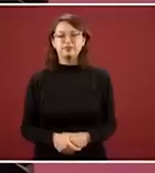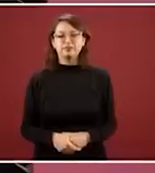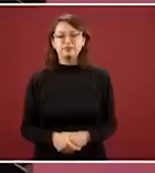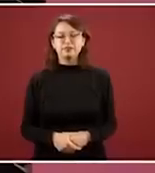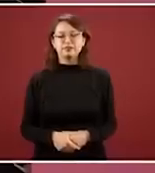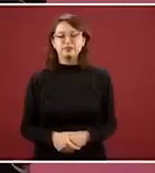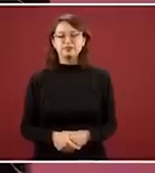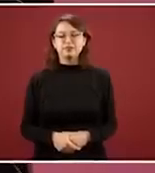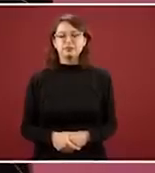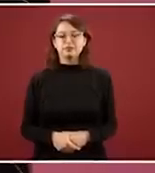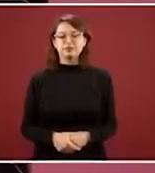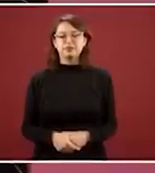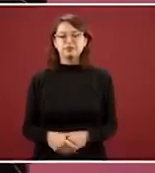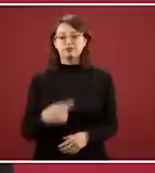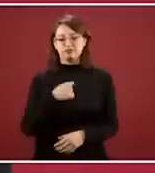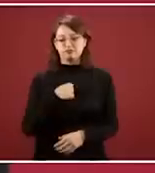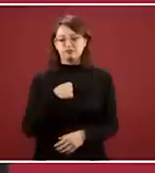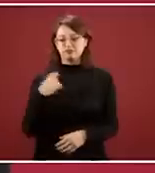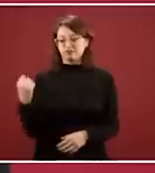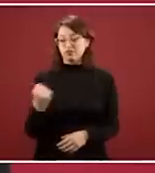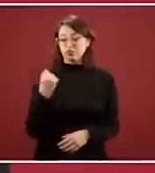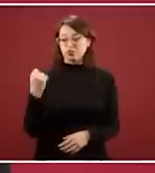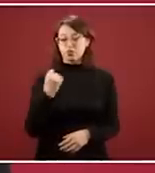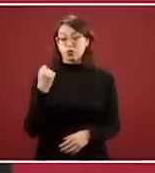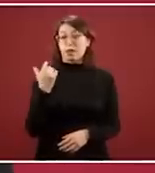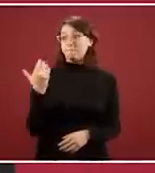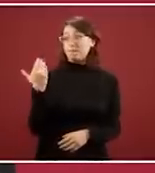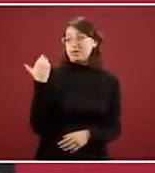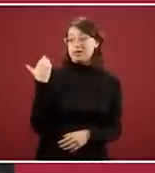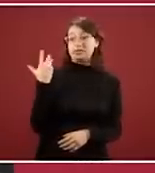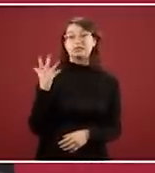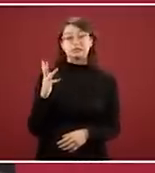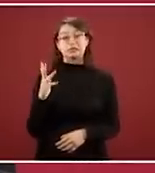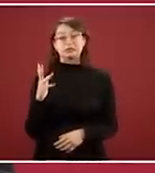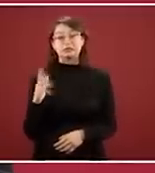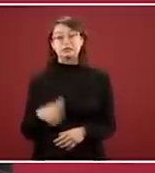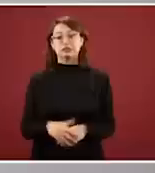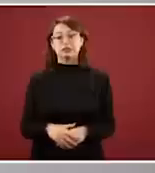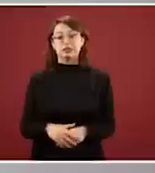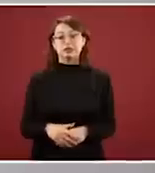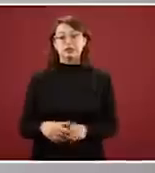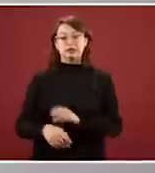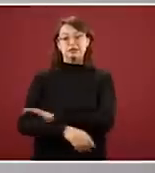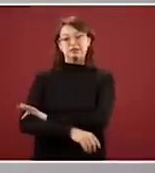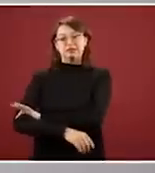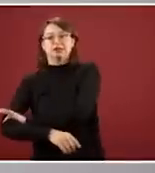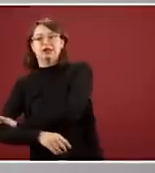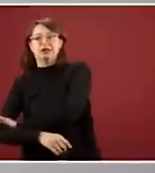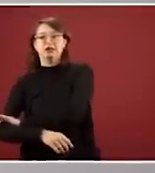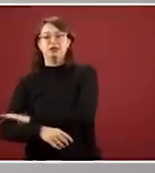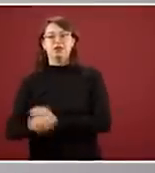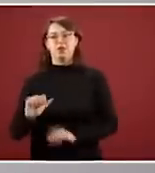suerte, solamente una vez, hace poco, por cierto, que me jalaron el brazo